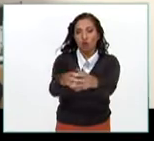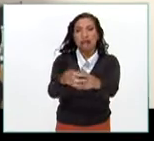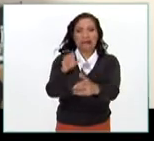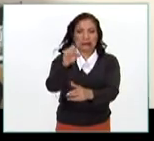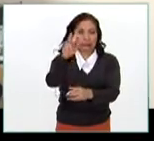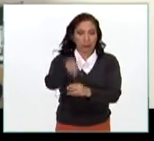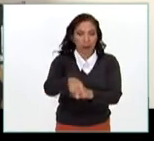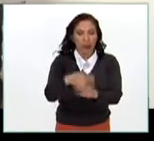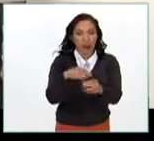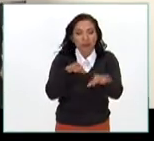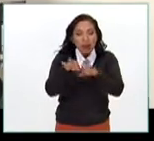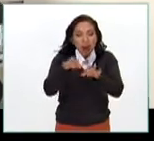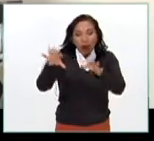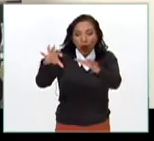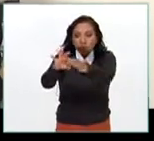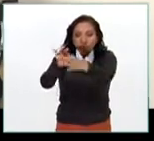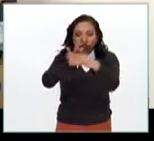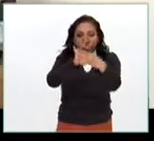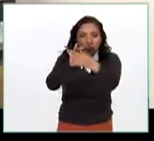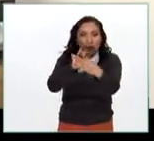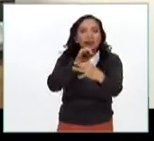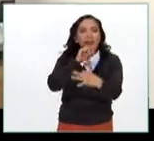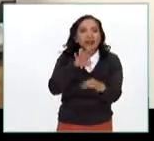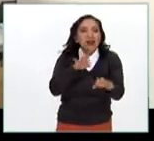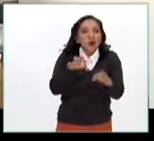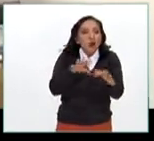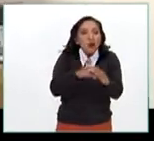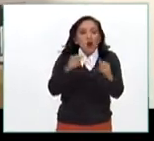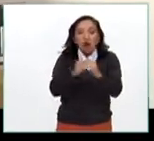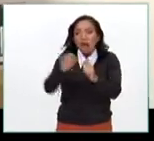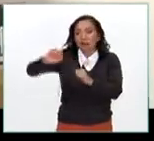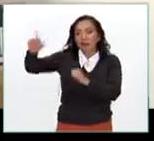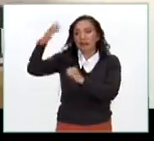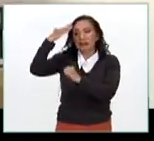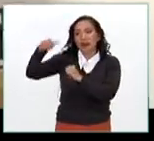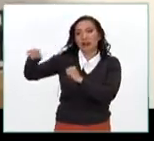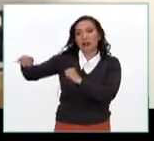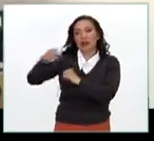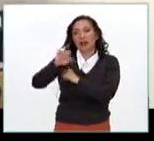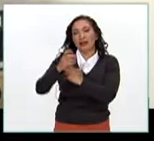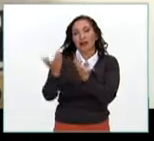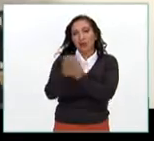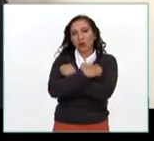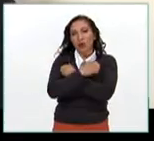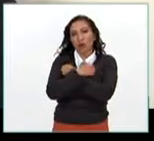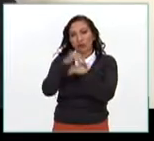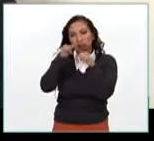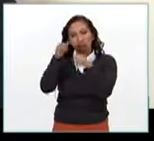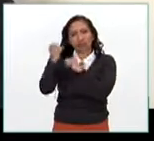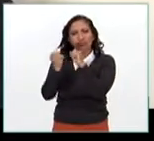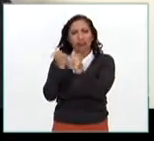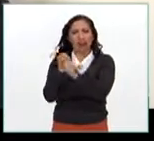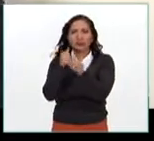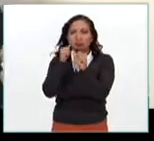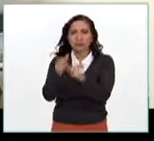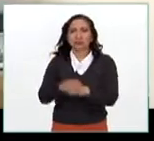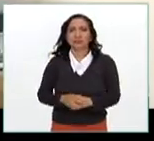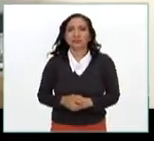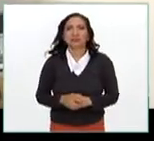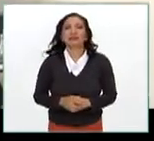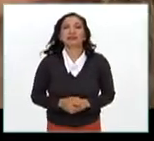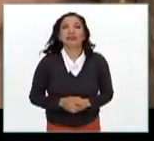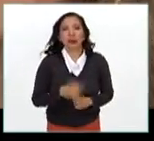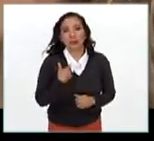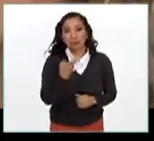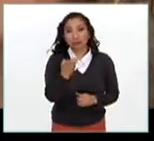Exactamente, es un trabajo conjunto. Y además necesitas un trabajo conjunto con profesionales que se han dedicado a, digamos, trabajar una rama.